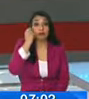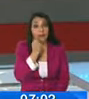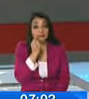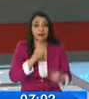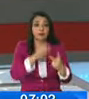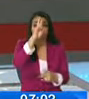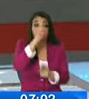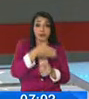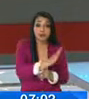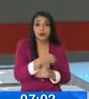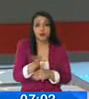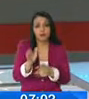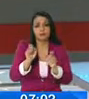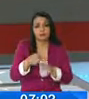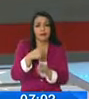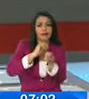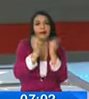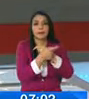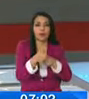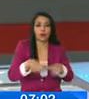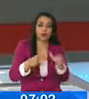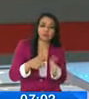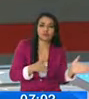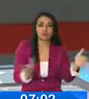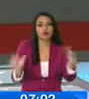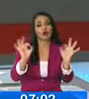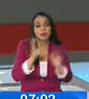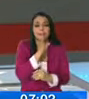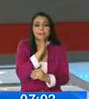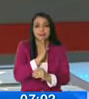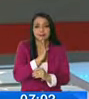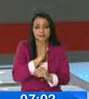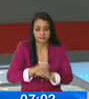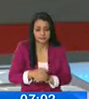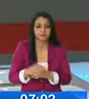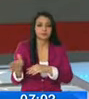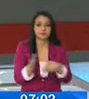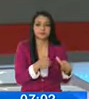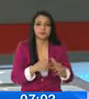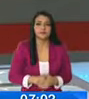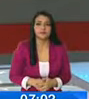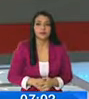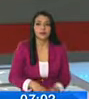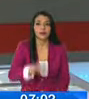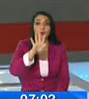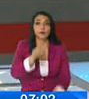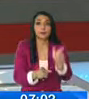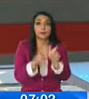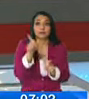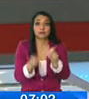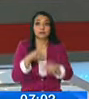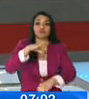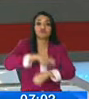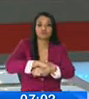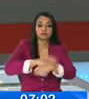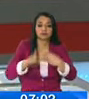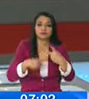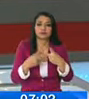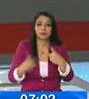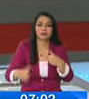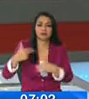favor, tomar rutas alternas o tener la paciencia del caso. 4 personas fueron detenidas y gran cantidad de combustible incautado.